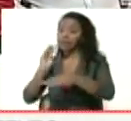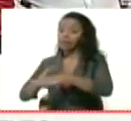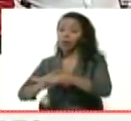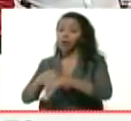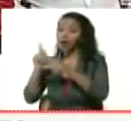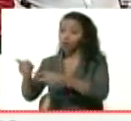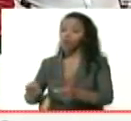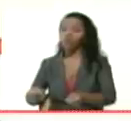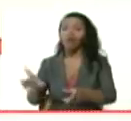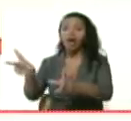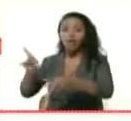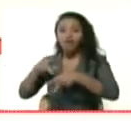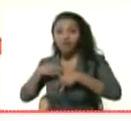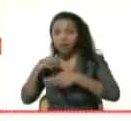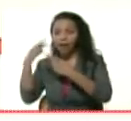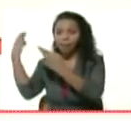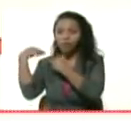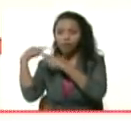su responsabilidad.